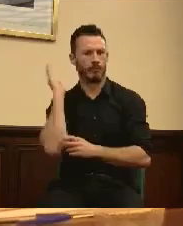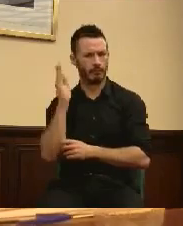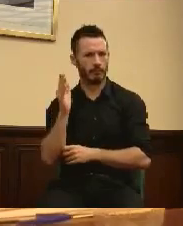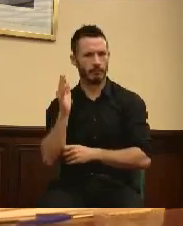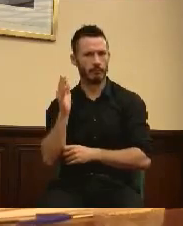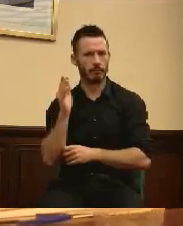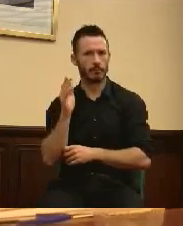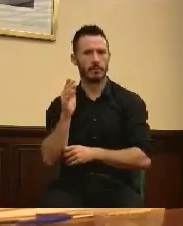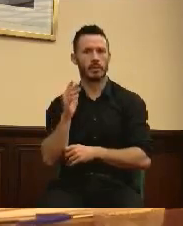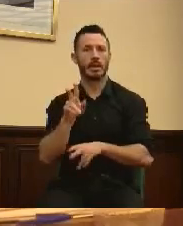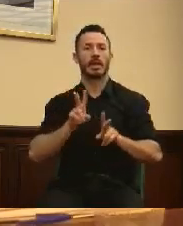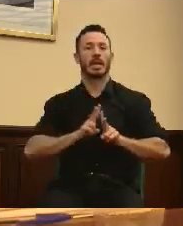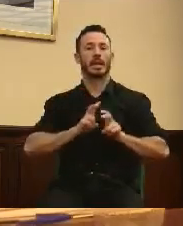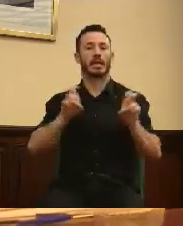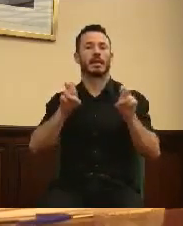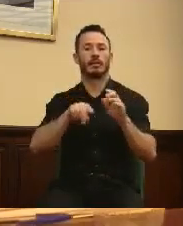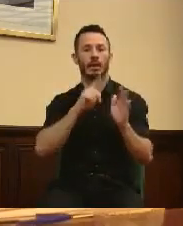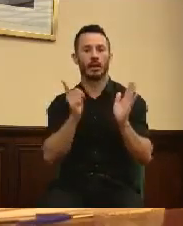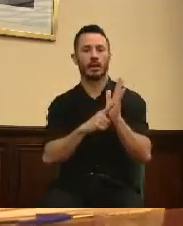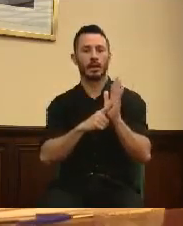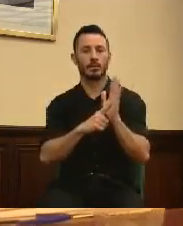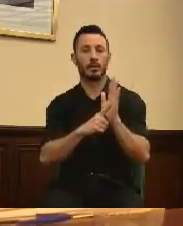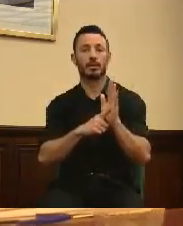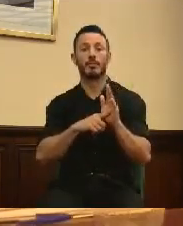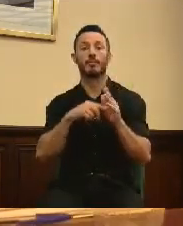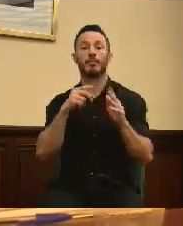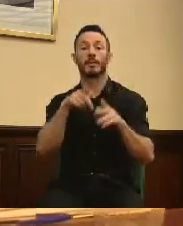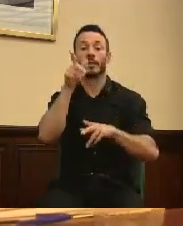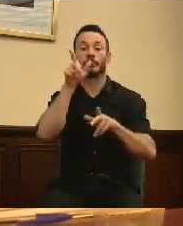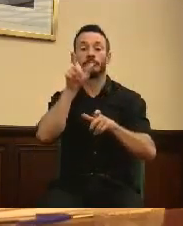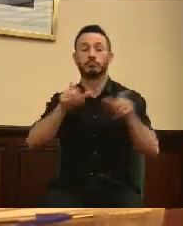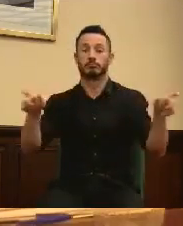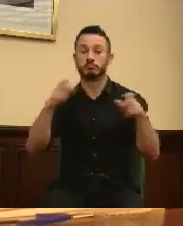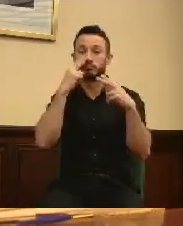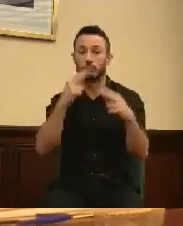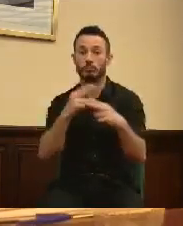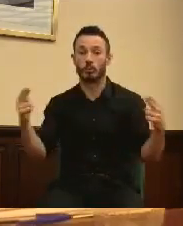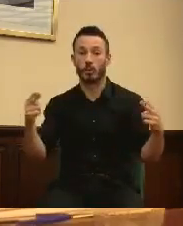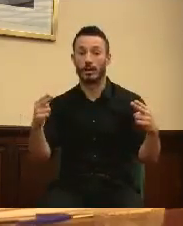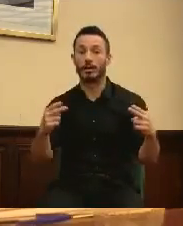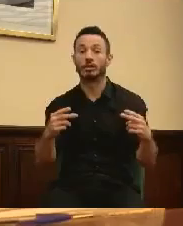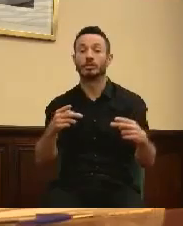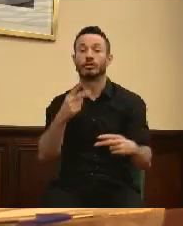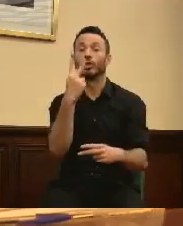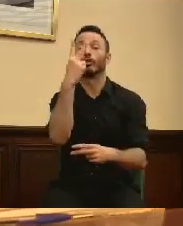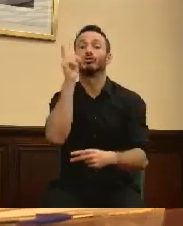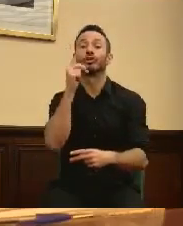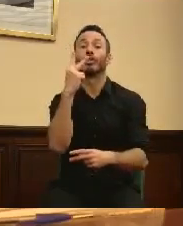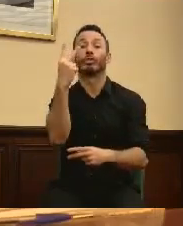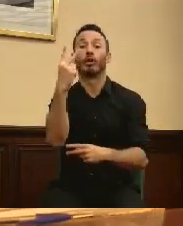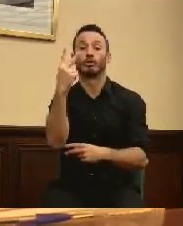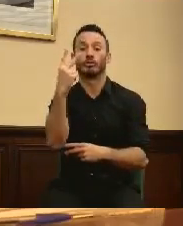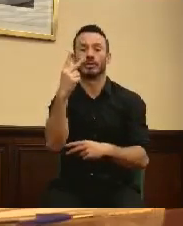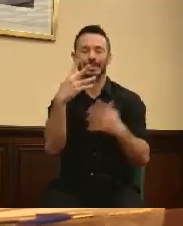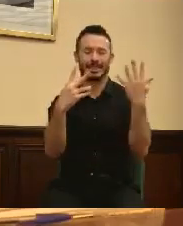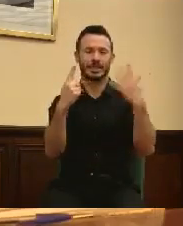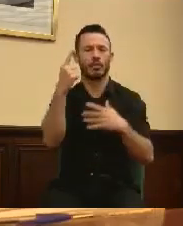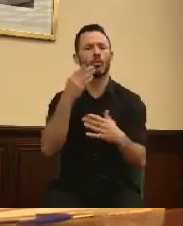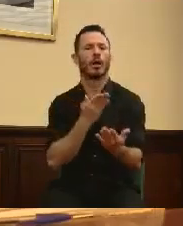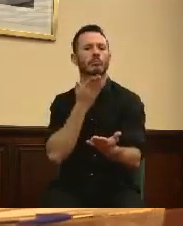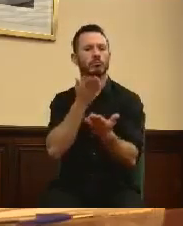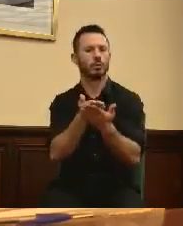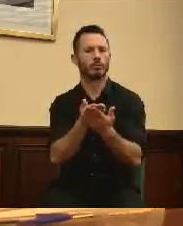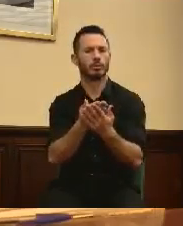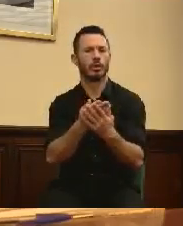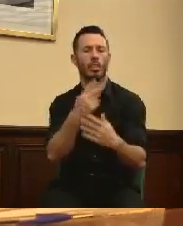iniciativas legislativas populares presentadas, solo 2 han sido llevadas a trámite, 2 de las 71 presentadas. Pero